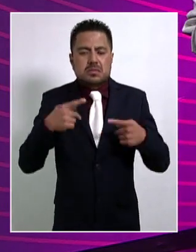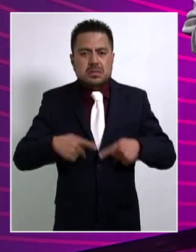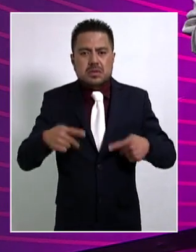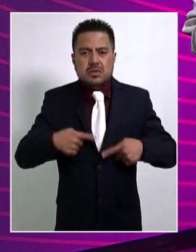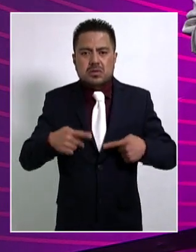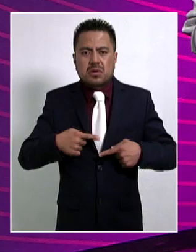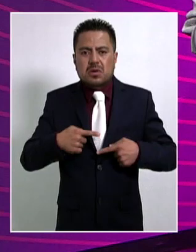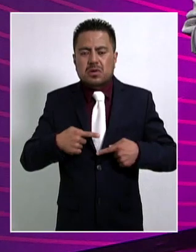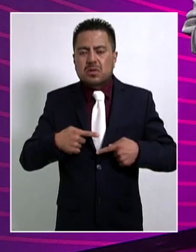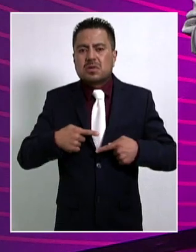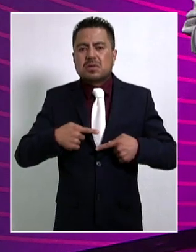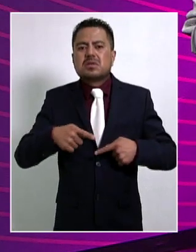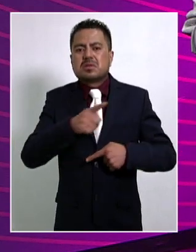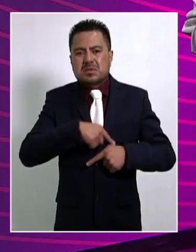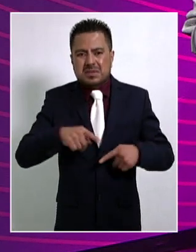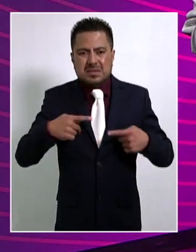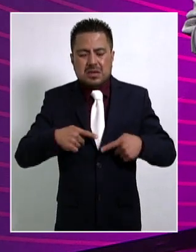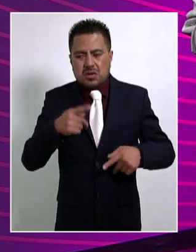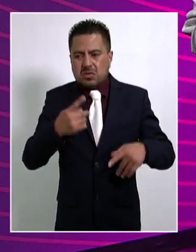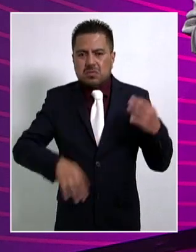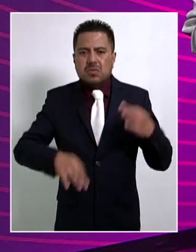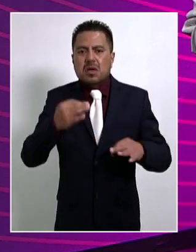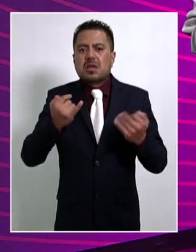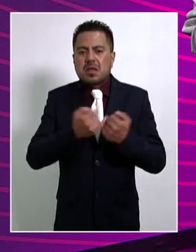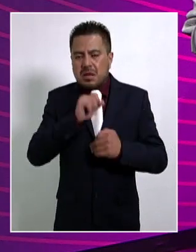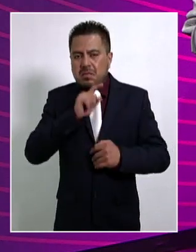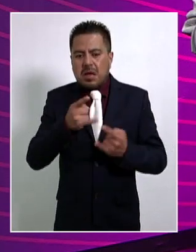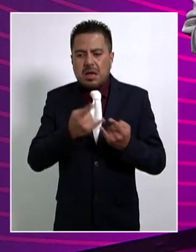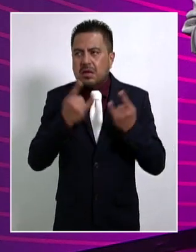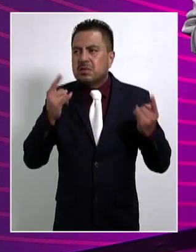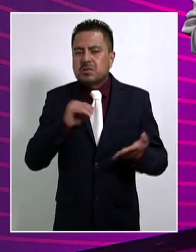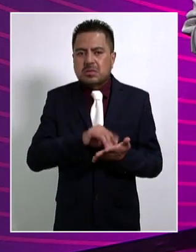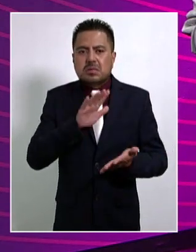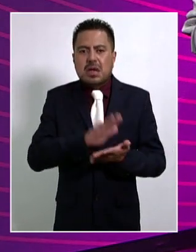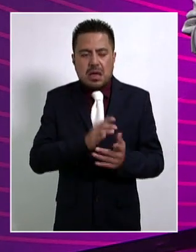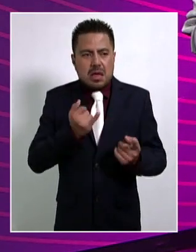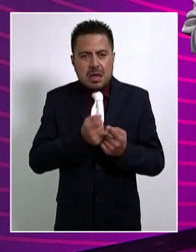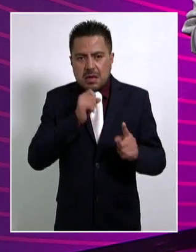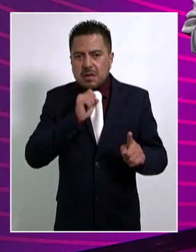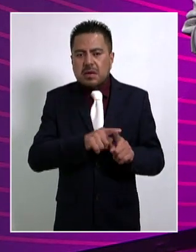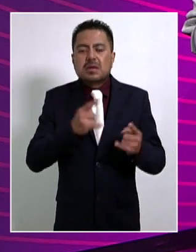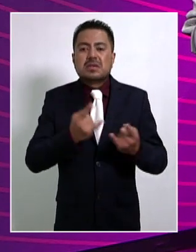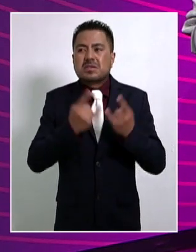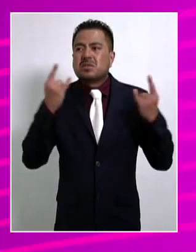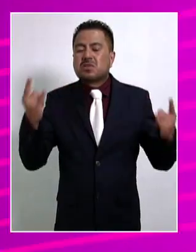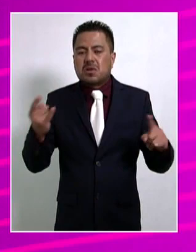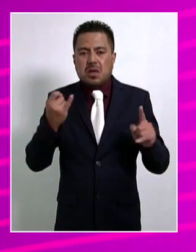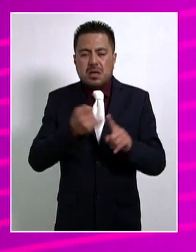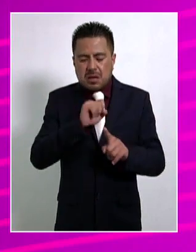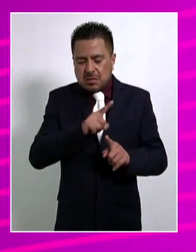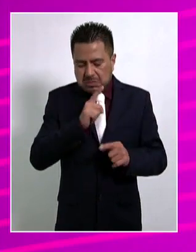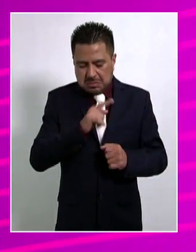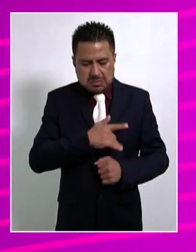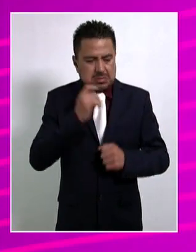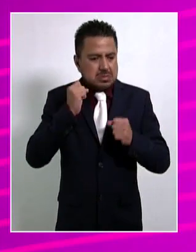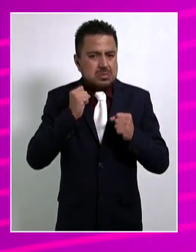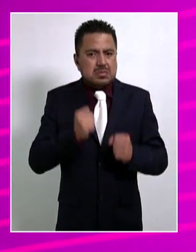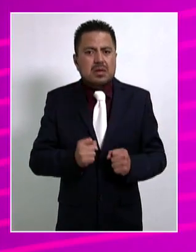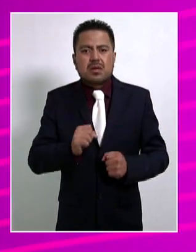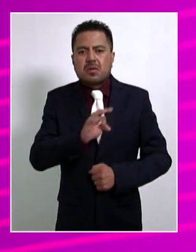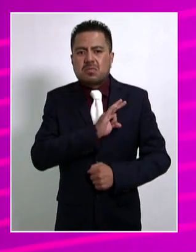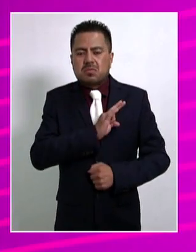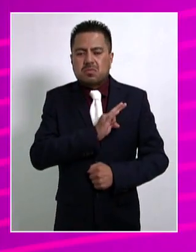personas y operadoras jurídicas que también tienen una historia, y que también esa historia seguramente se